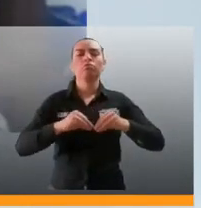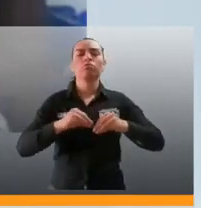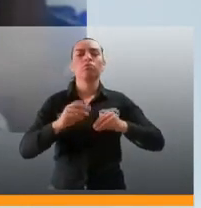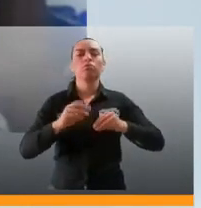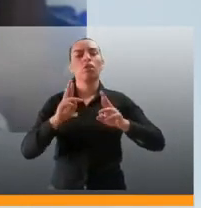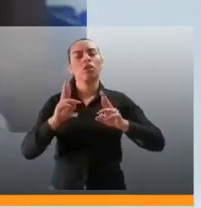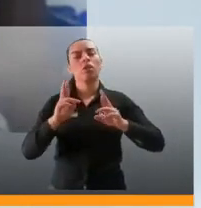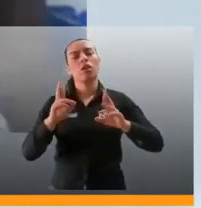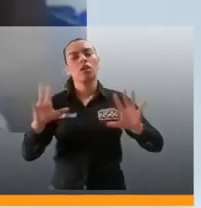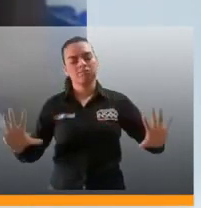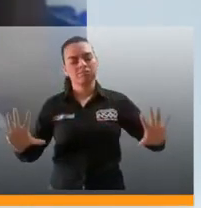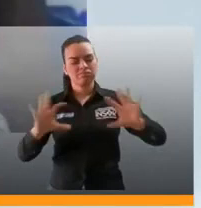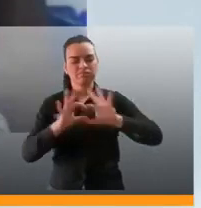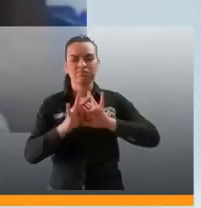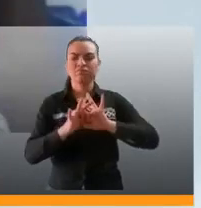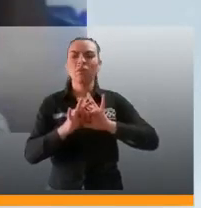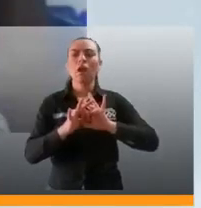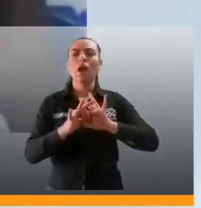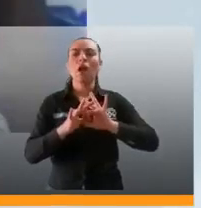nuestras aulas,